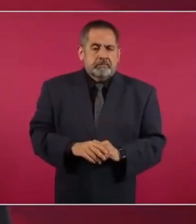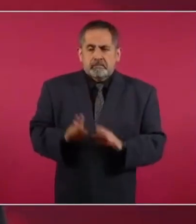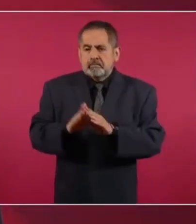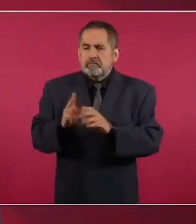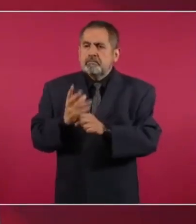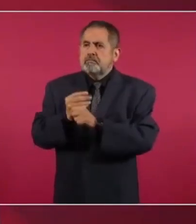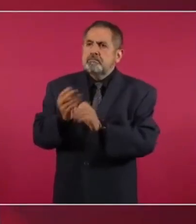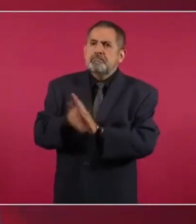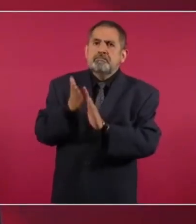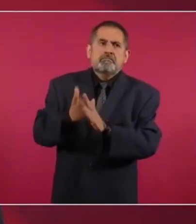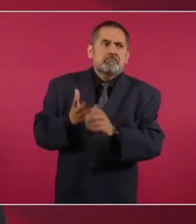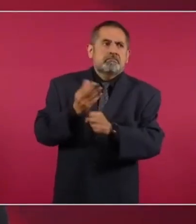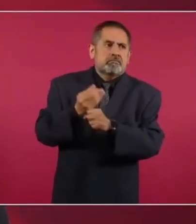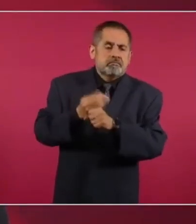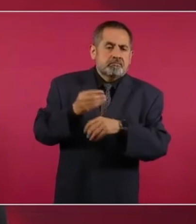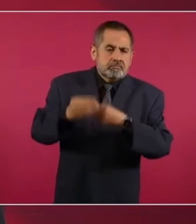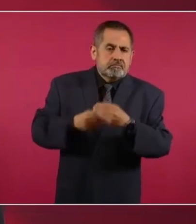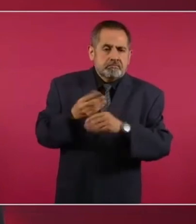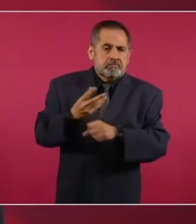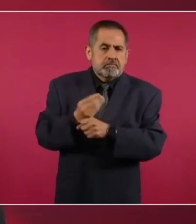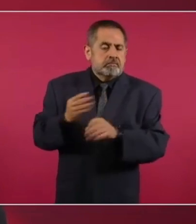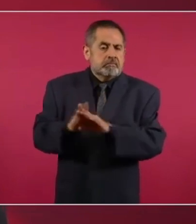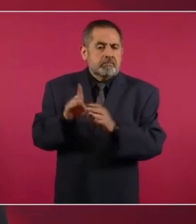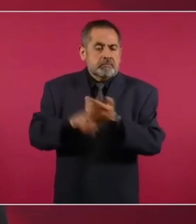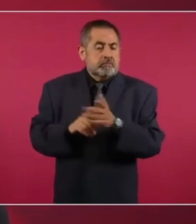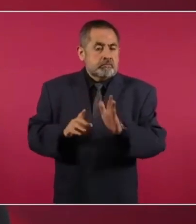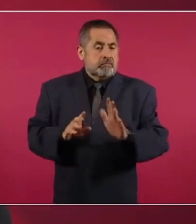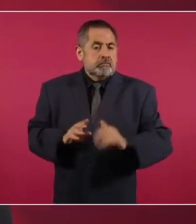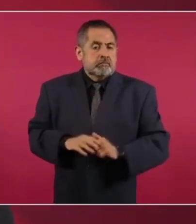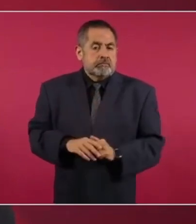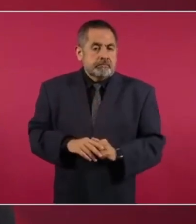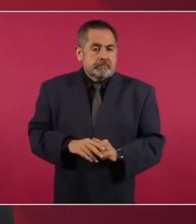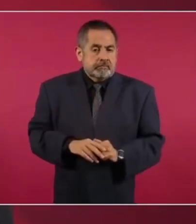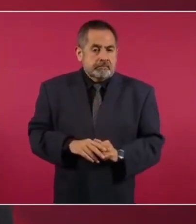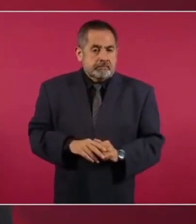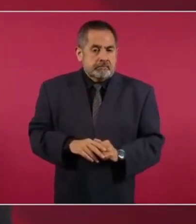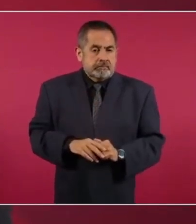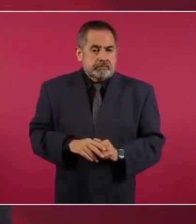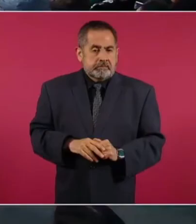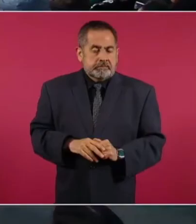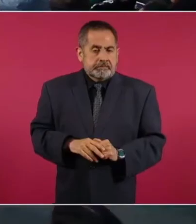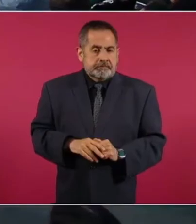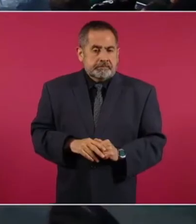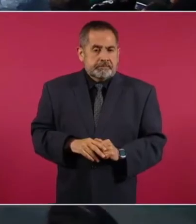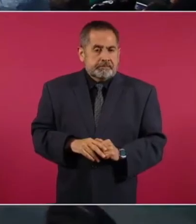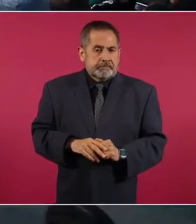rehabilitación de las refinerías, y están